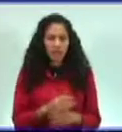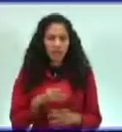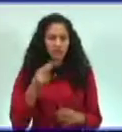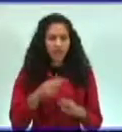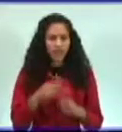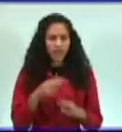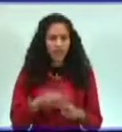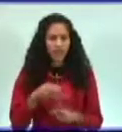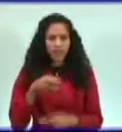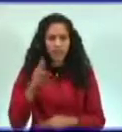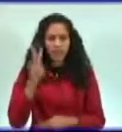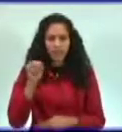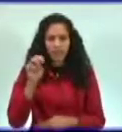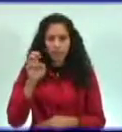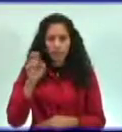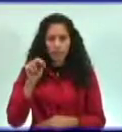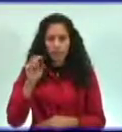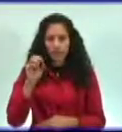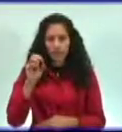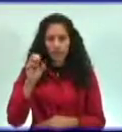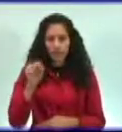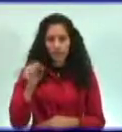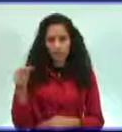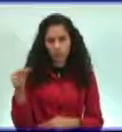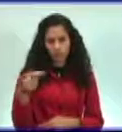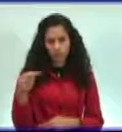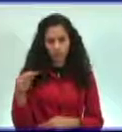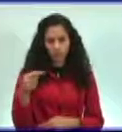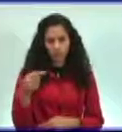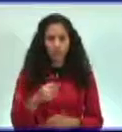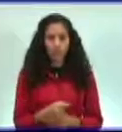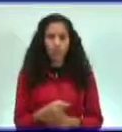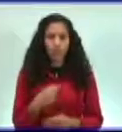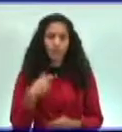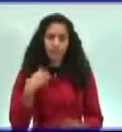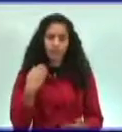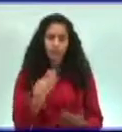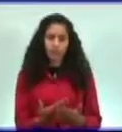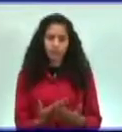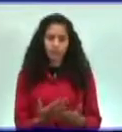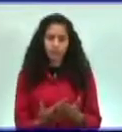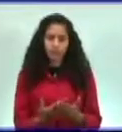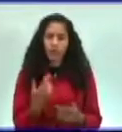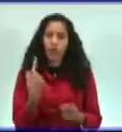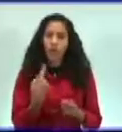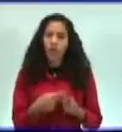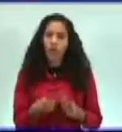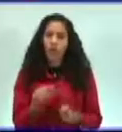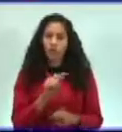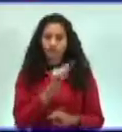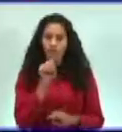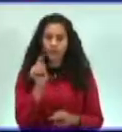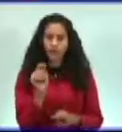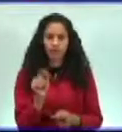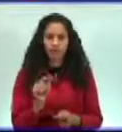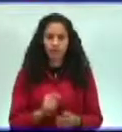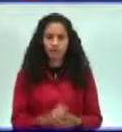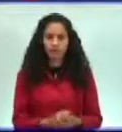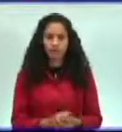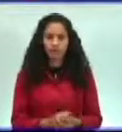llama menos. Ahora les propongo la siguiente